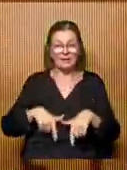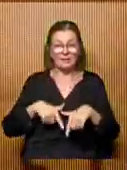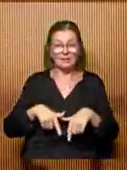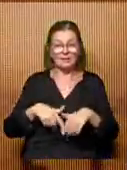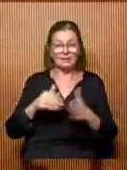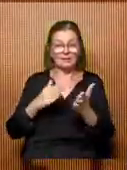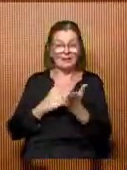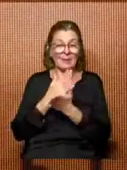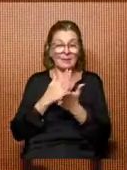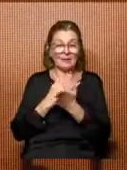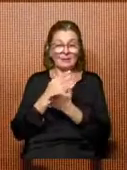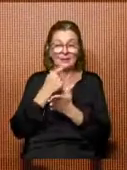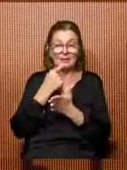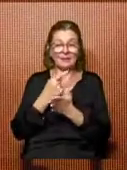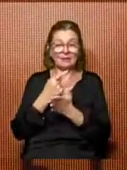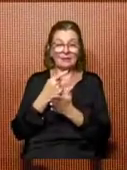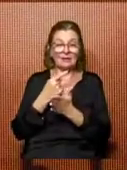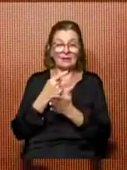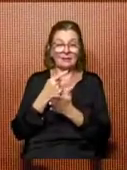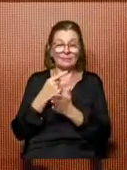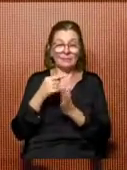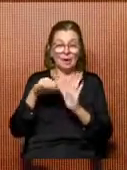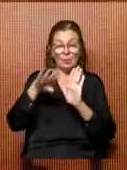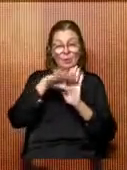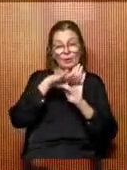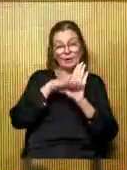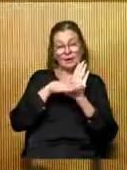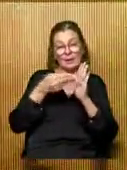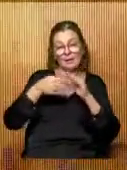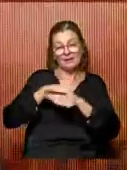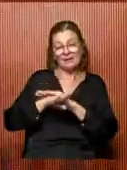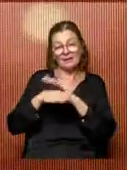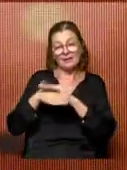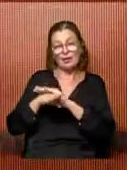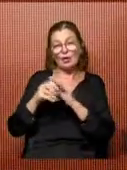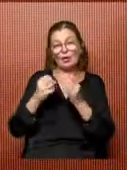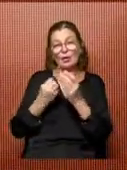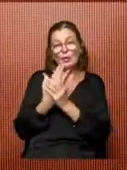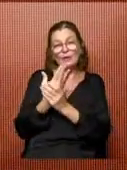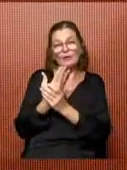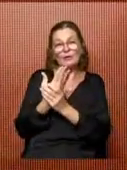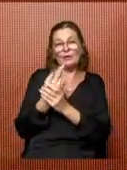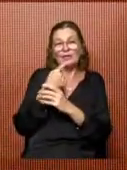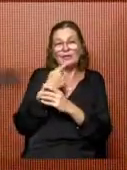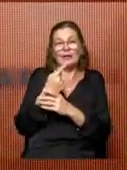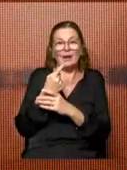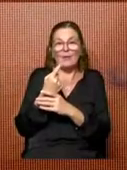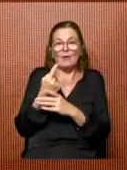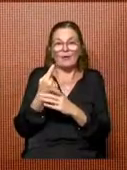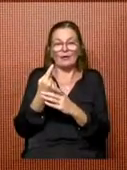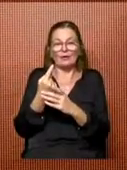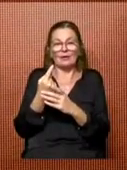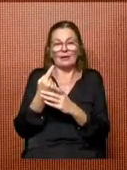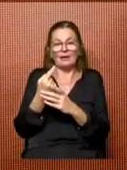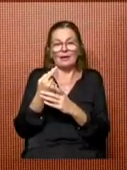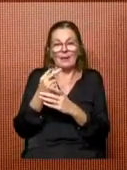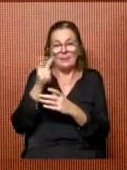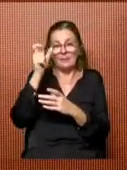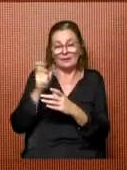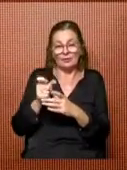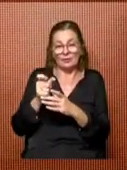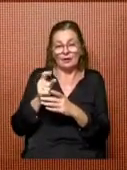Siempre ha sido la regla para la inserción de nuevas fuentes, digamos, de nuevos recursos humanos y